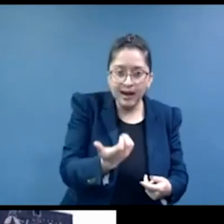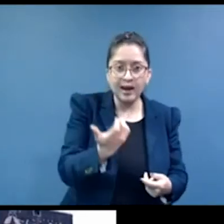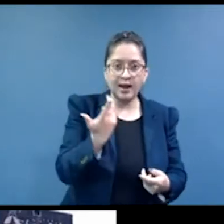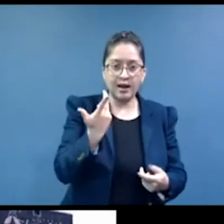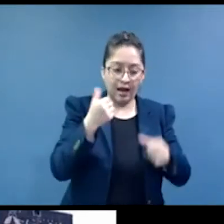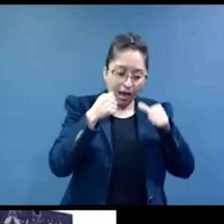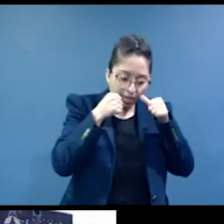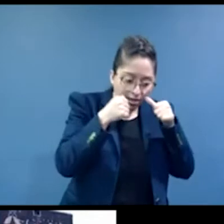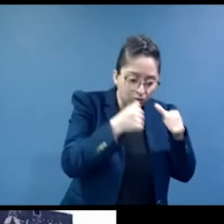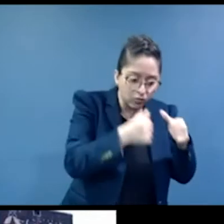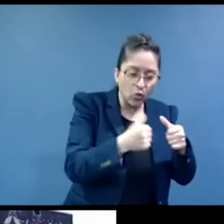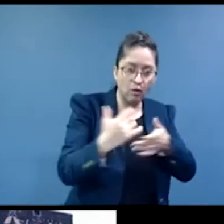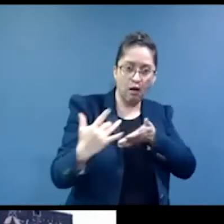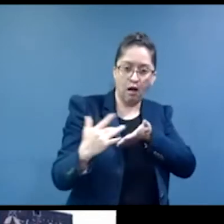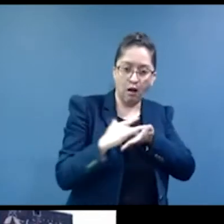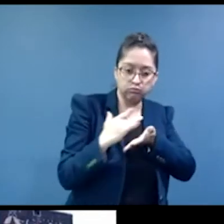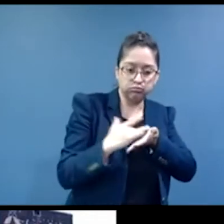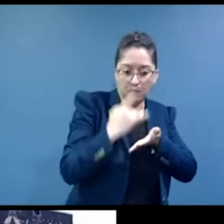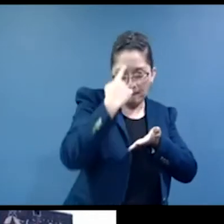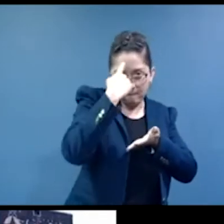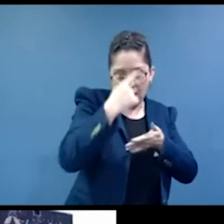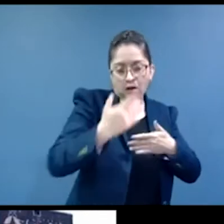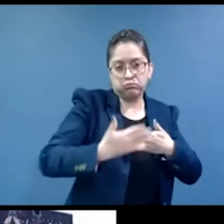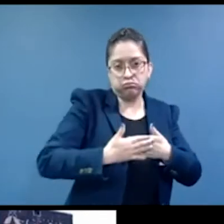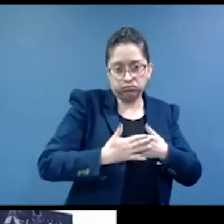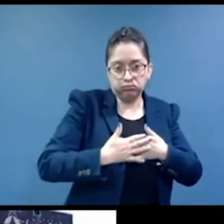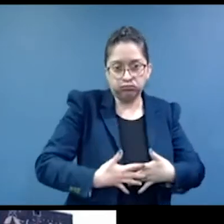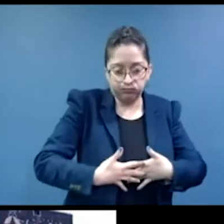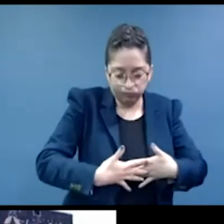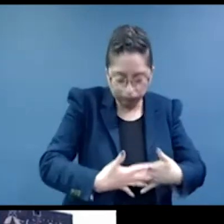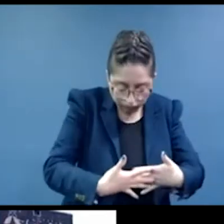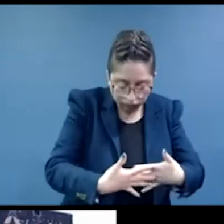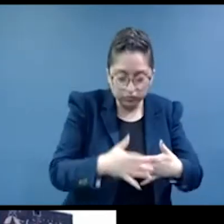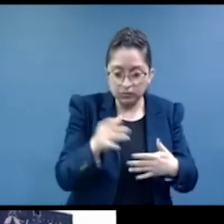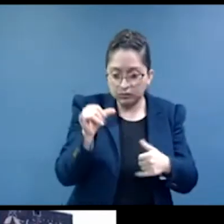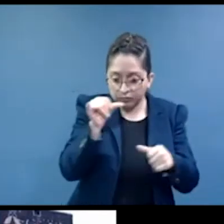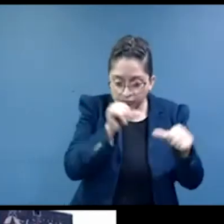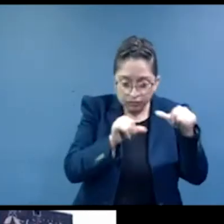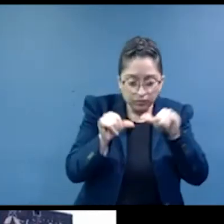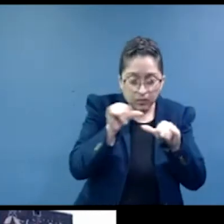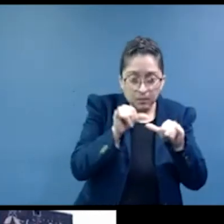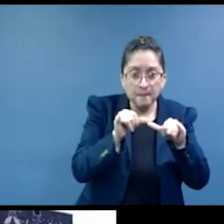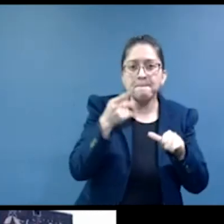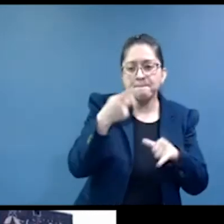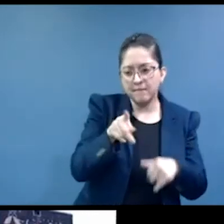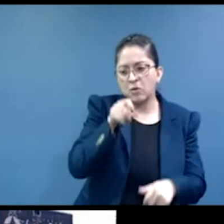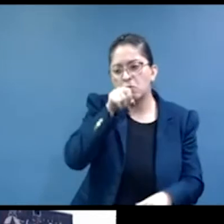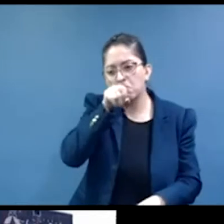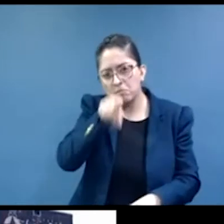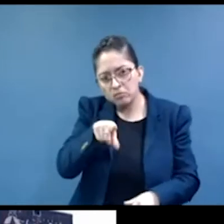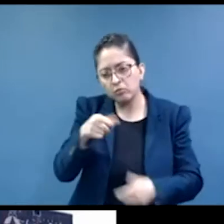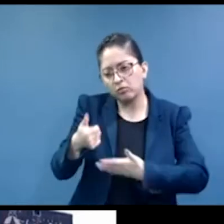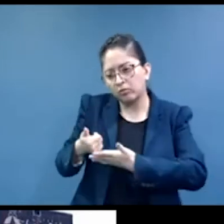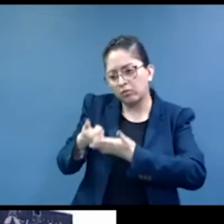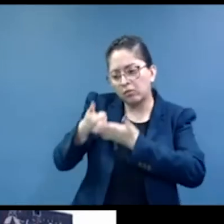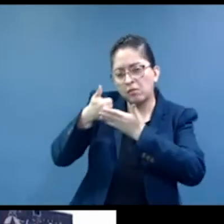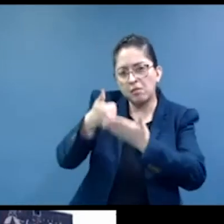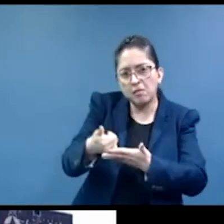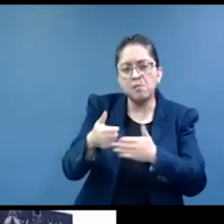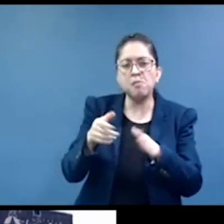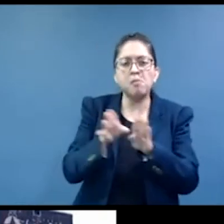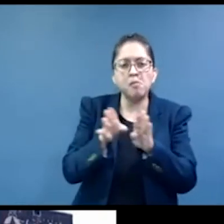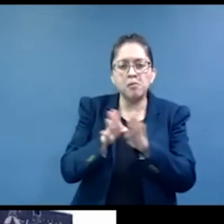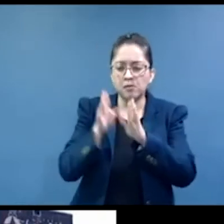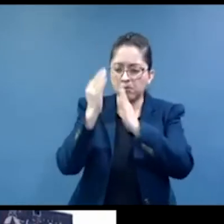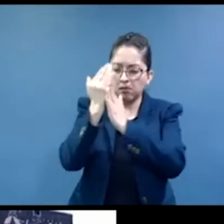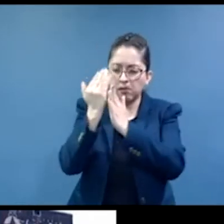sino que también nos impide justamente discutir estos otros temas, estas líneas a veces no tan claras